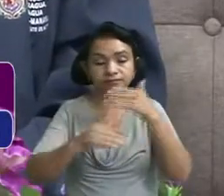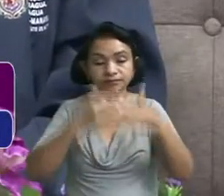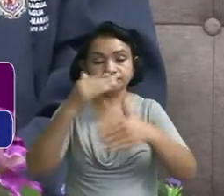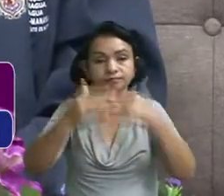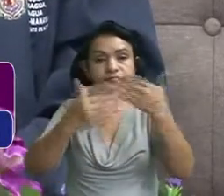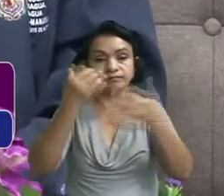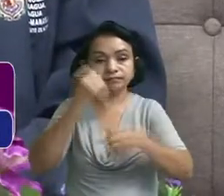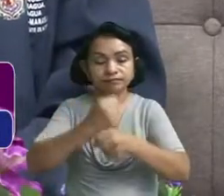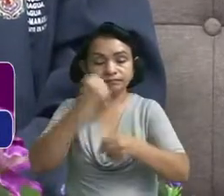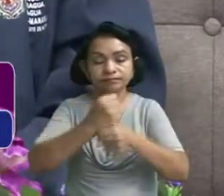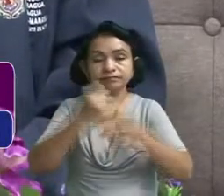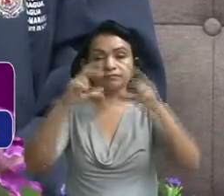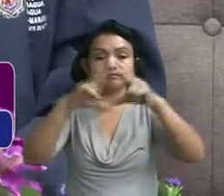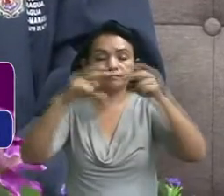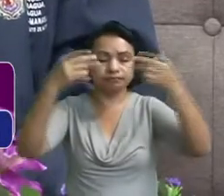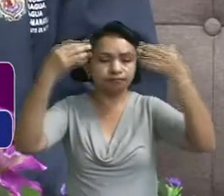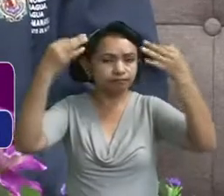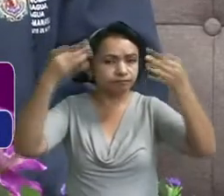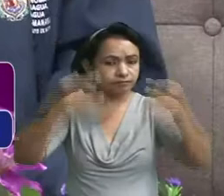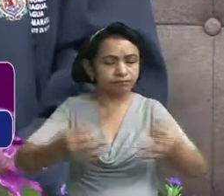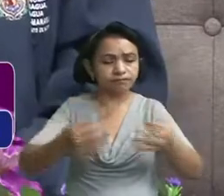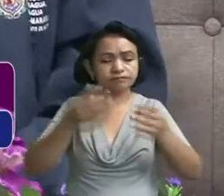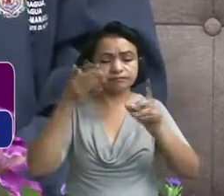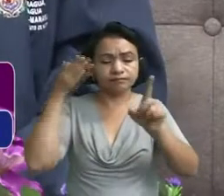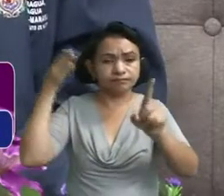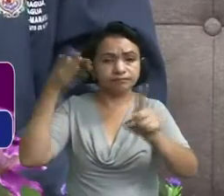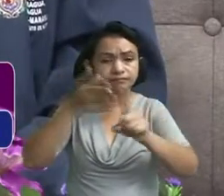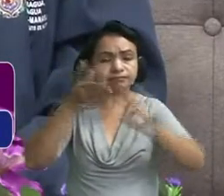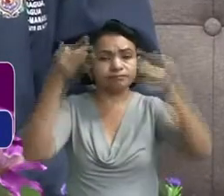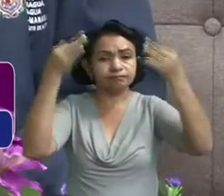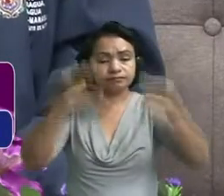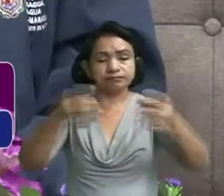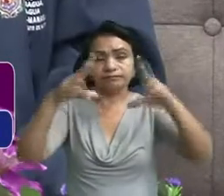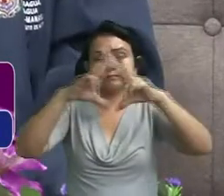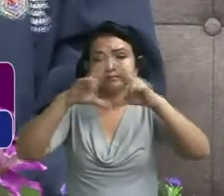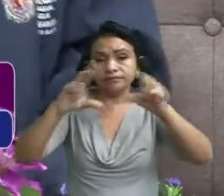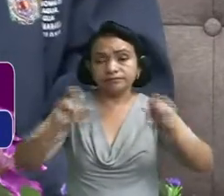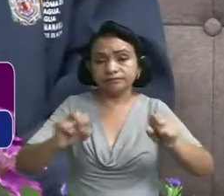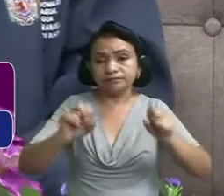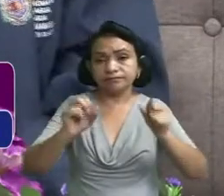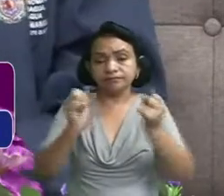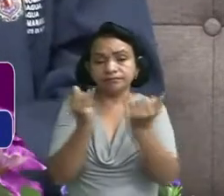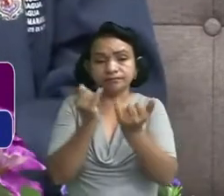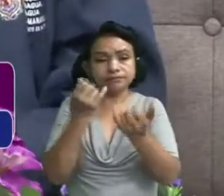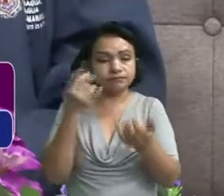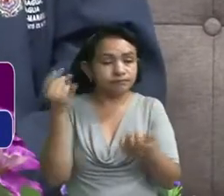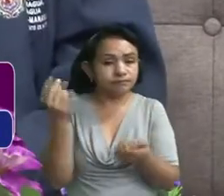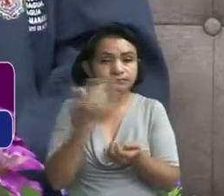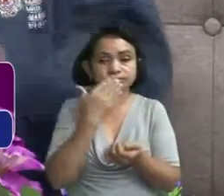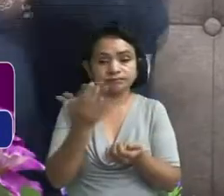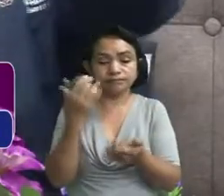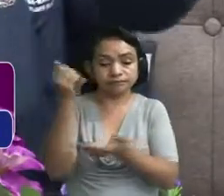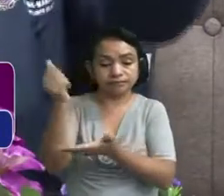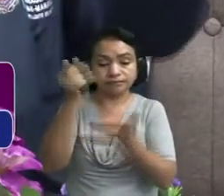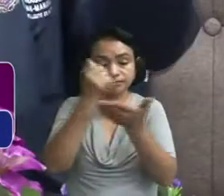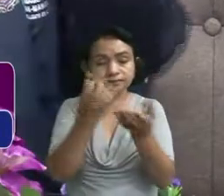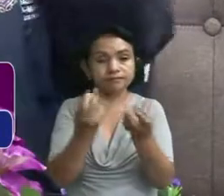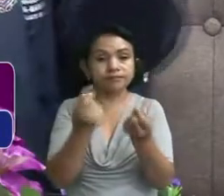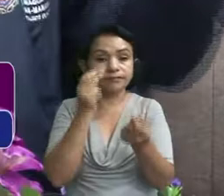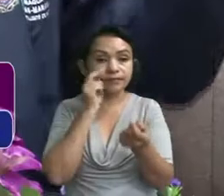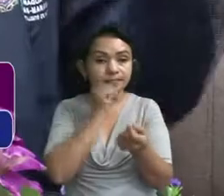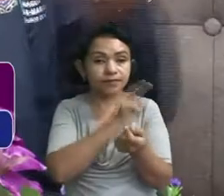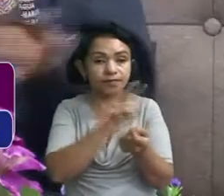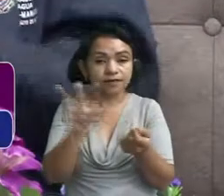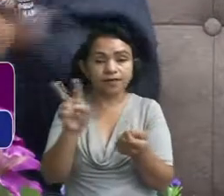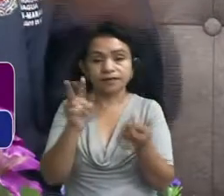trabajando honestamente, con mucha rectitud, con mucha eficiencia en el uso de esos fondos, y hay un impacto que